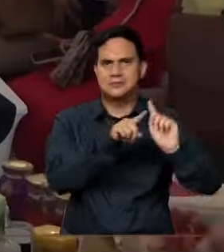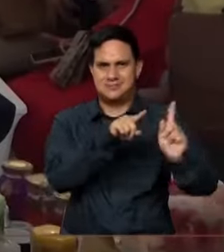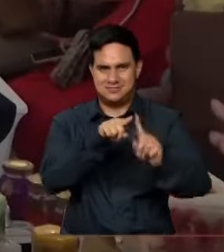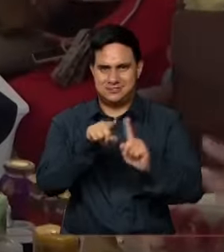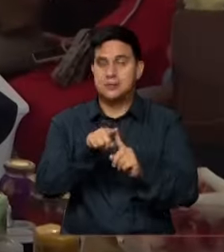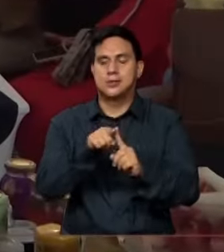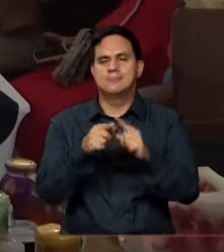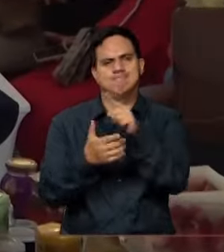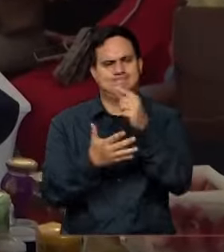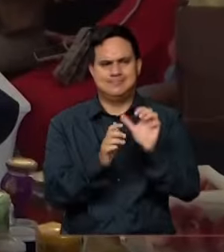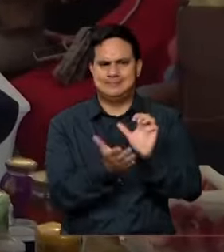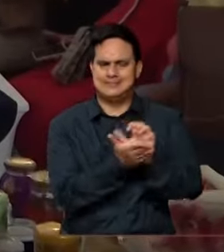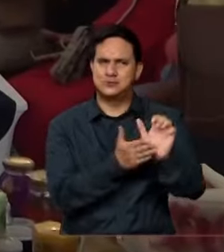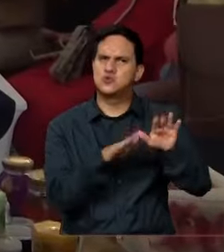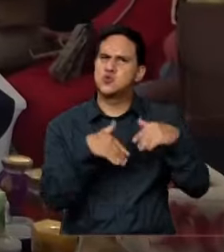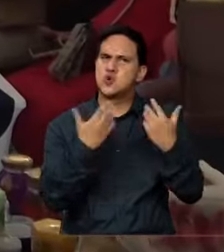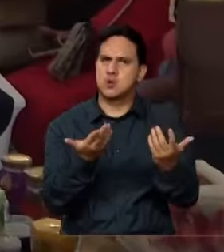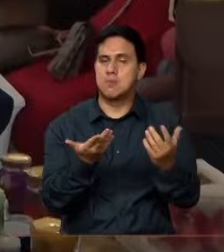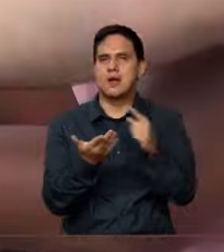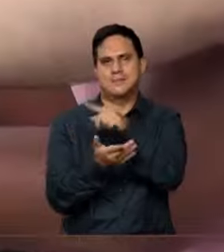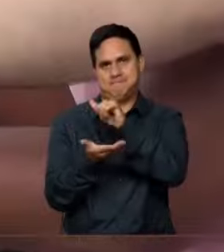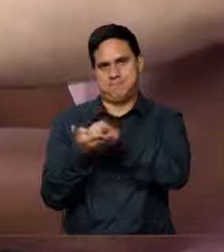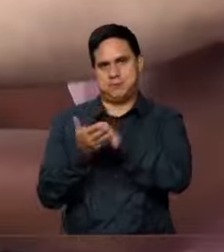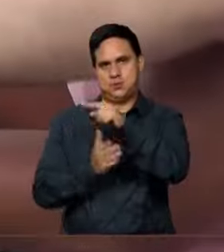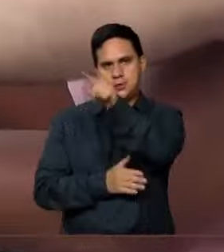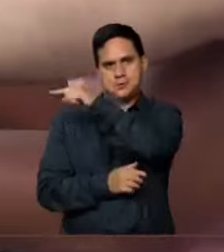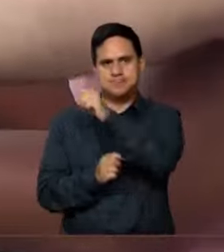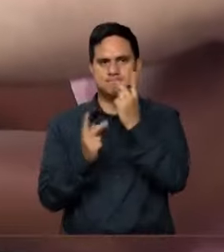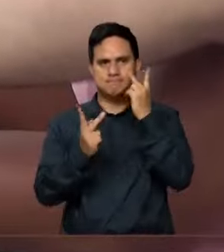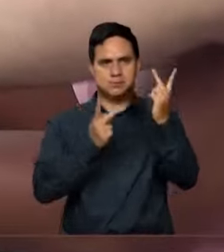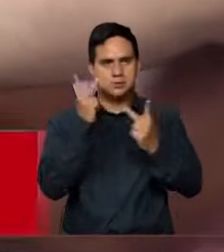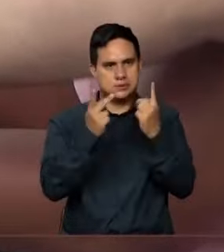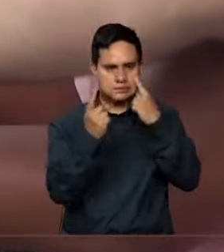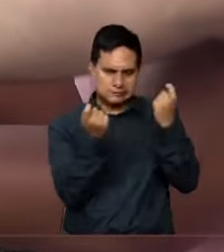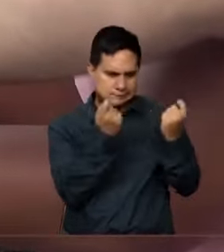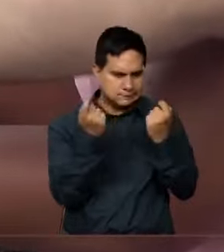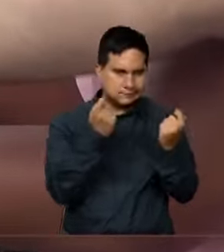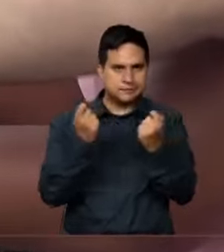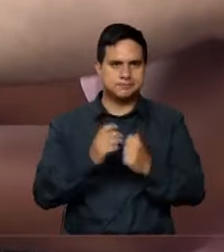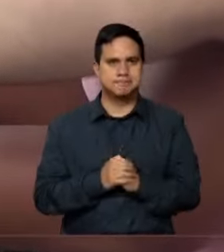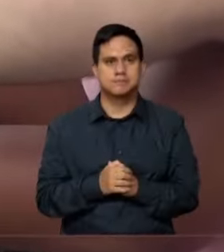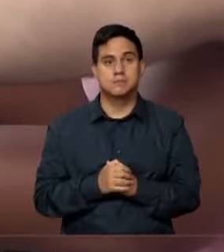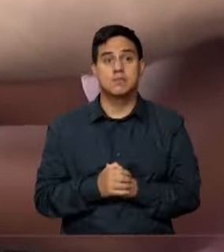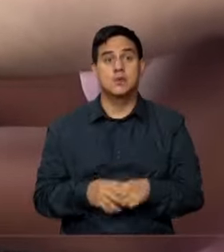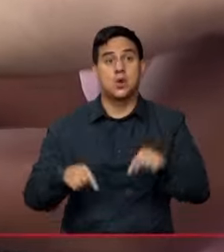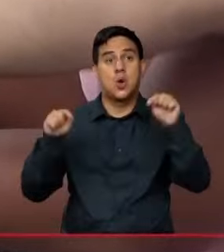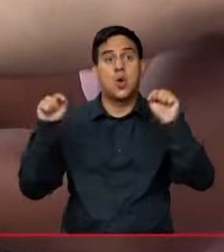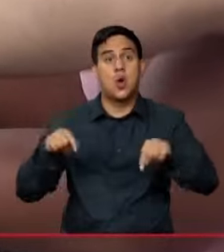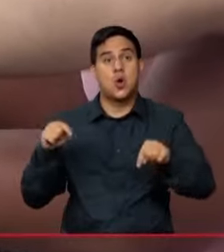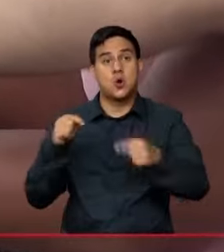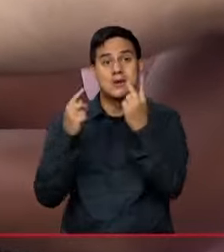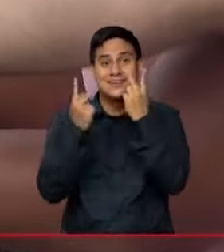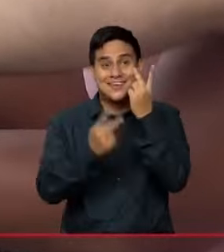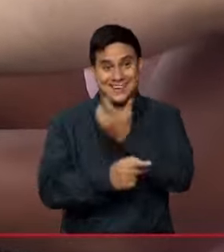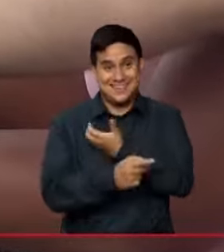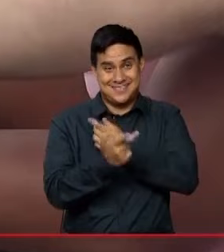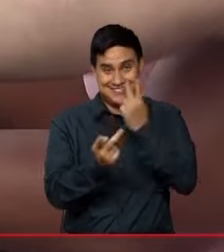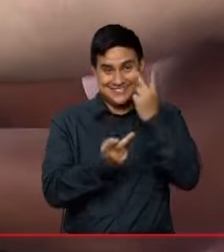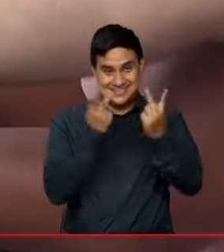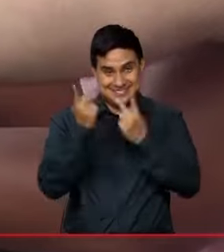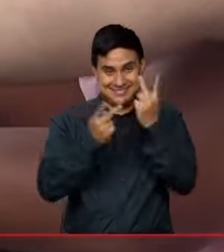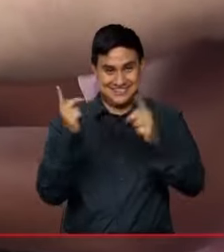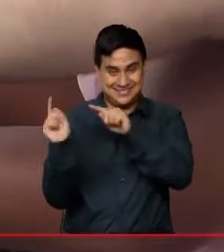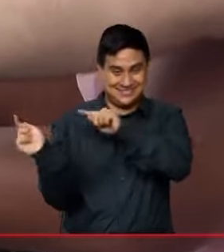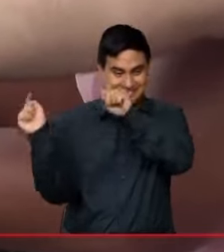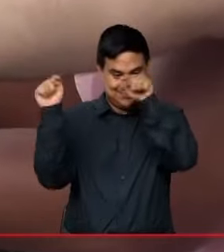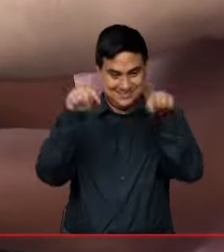de la agenda de trabajo de los mandatarios extranjeros. Y hoy, justo cuando los alcaldes visitaban el puerto de Buenaventura, en Cartagena se estaban